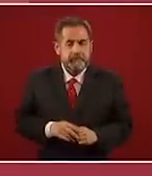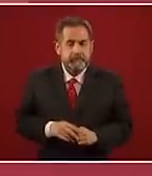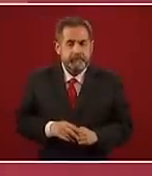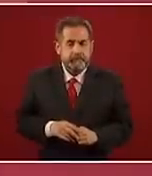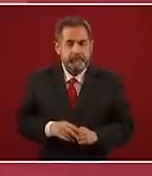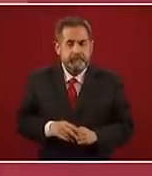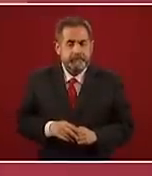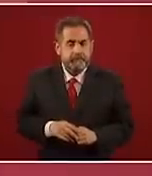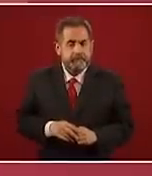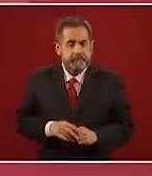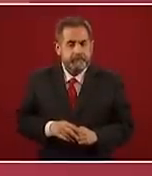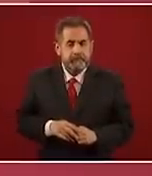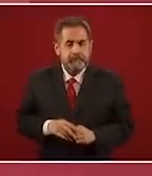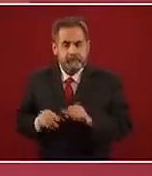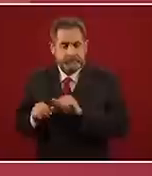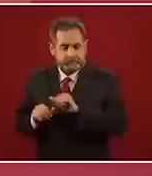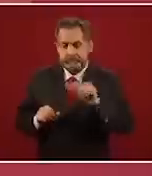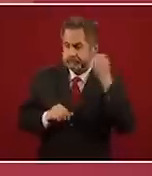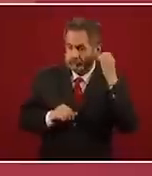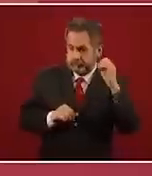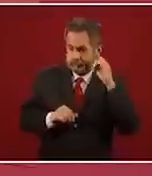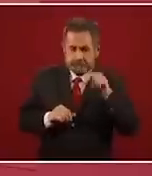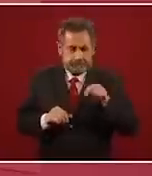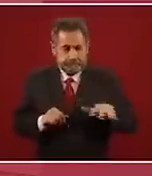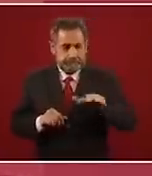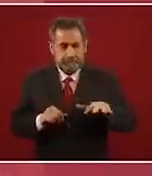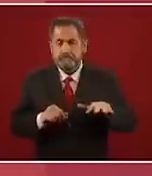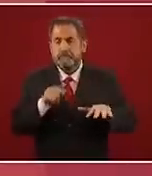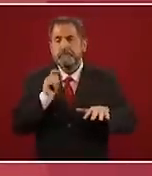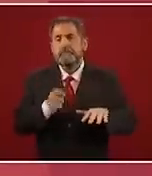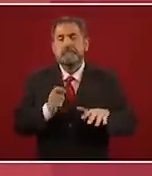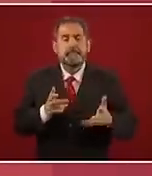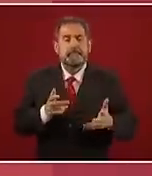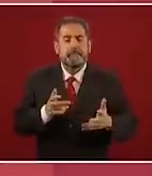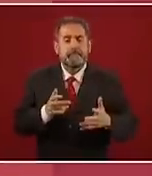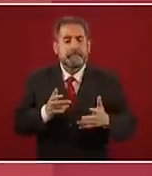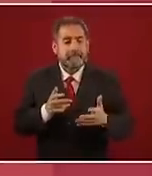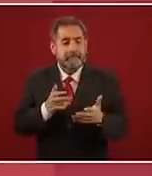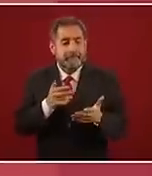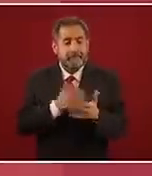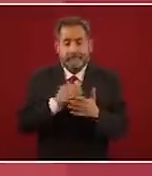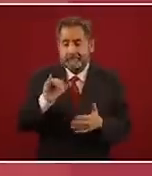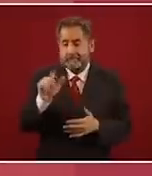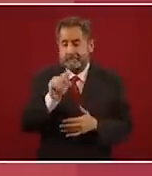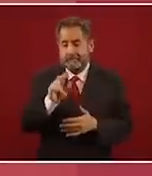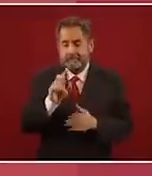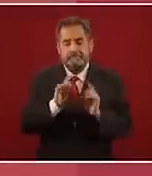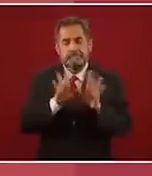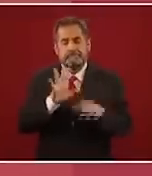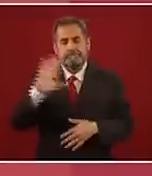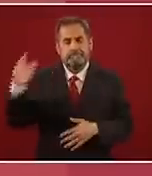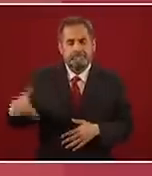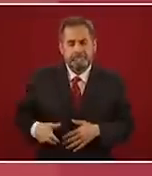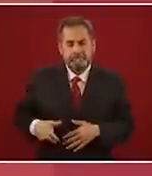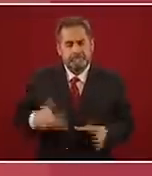a Oaxaca, y antes de llegar a Islán hubo este accidente.